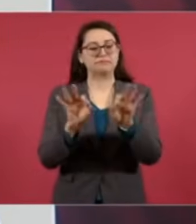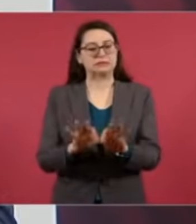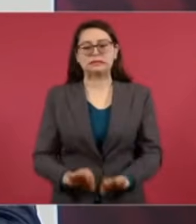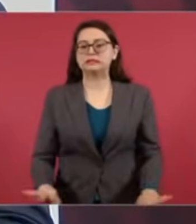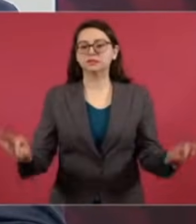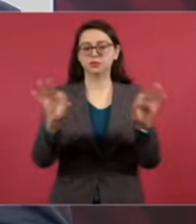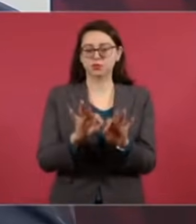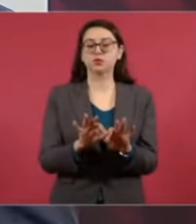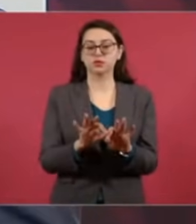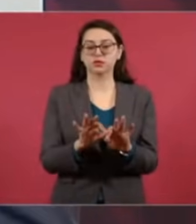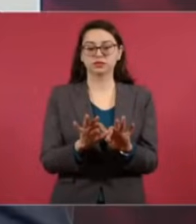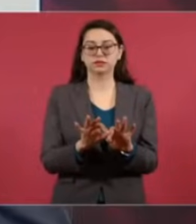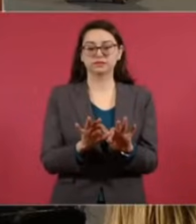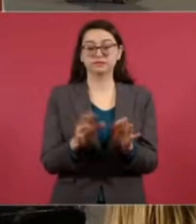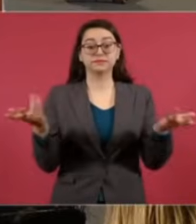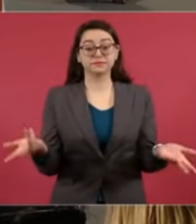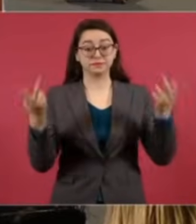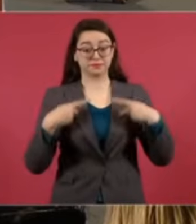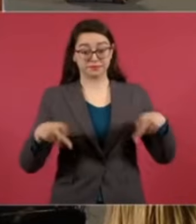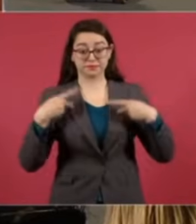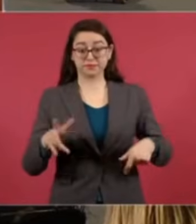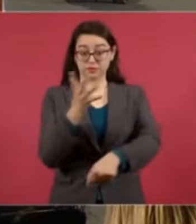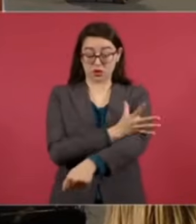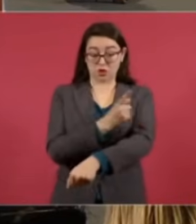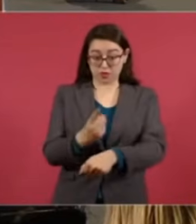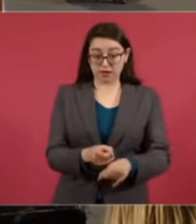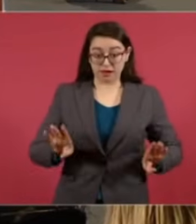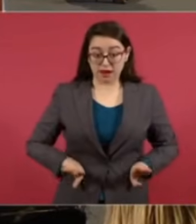Porque cuando se es honesto,